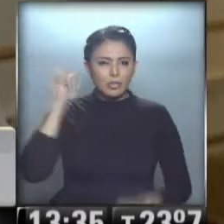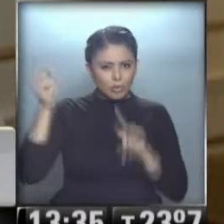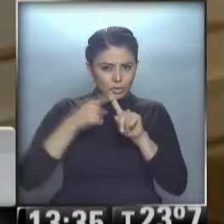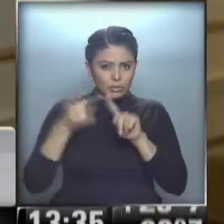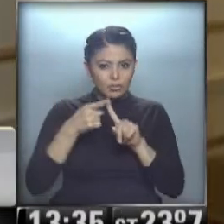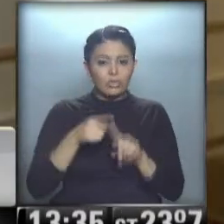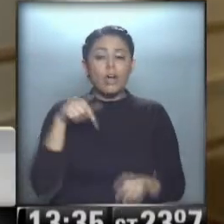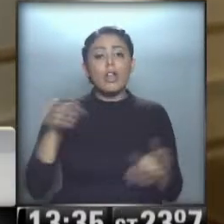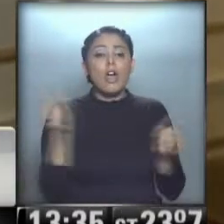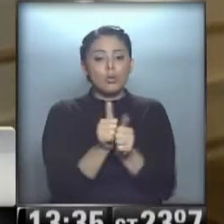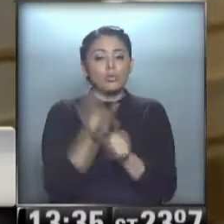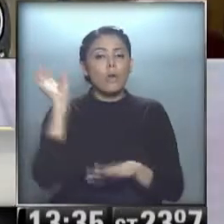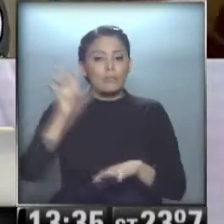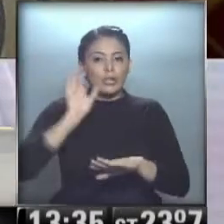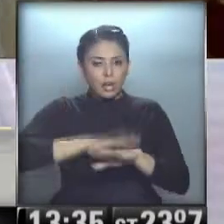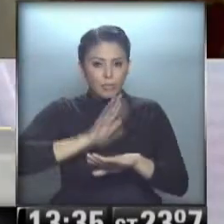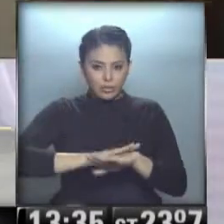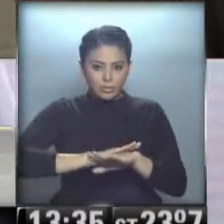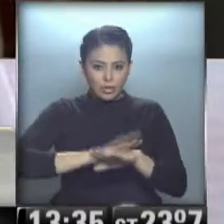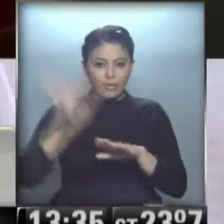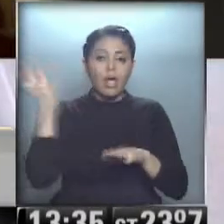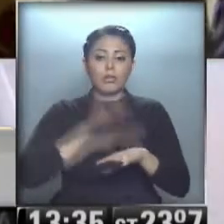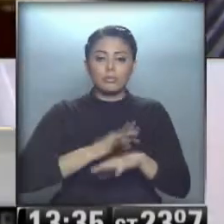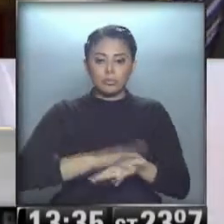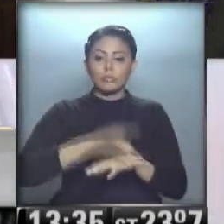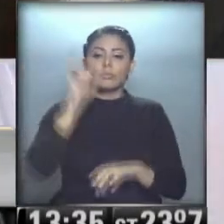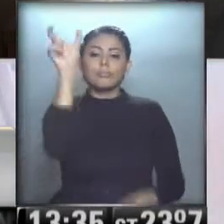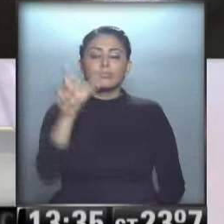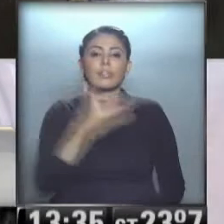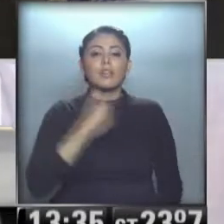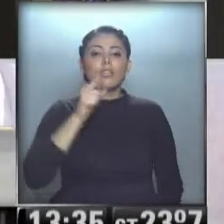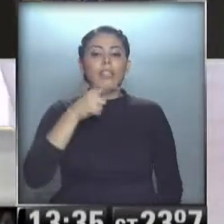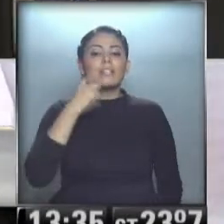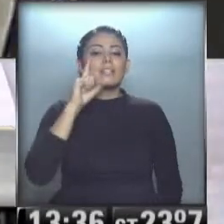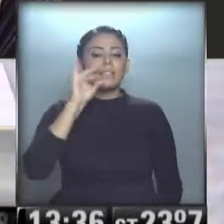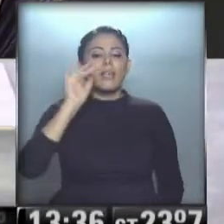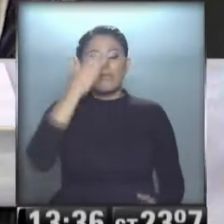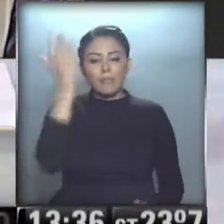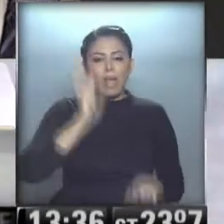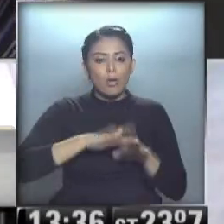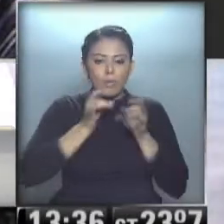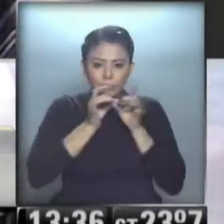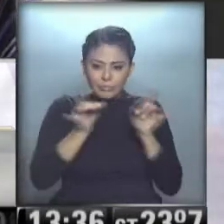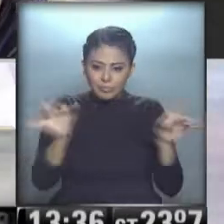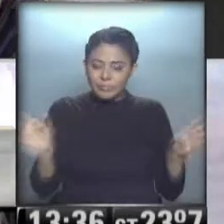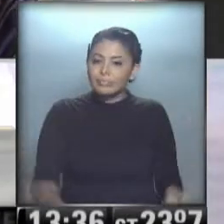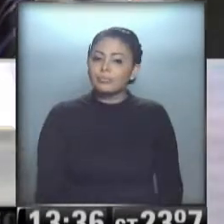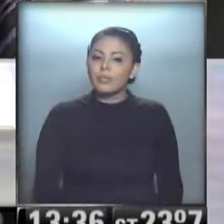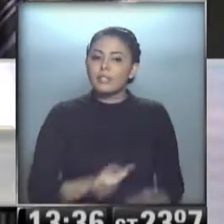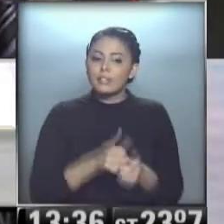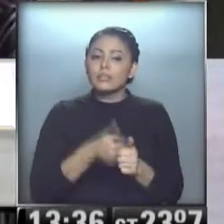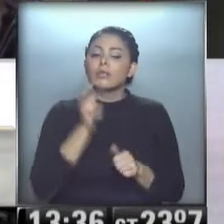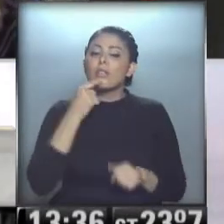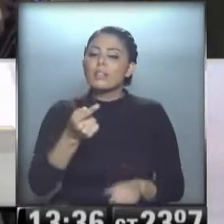anterior estamos con uno de los responsables el doctor carlos falistocco quien es director de sida y enfermedades de transmisión sexual doctor bueno